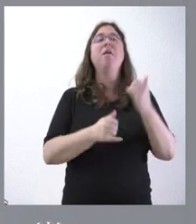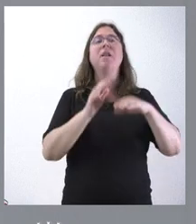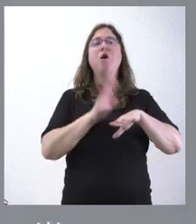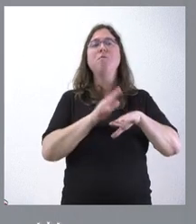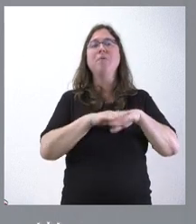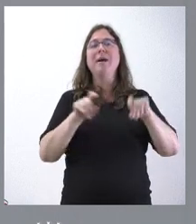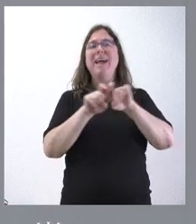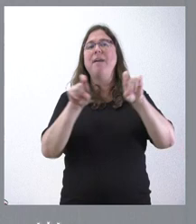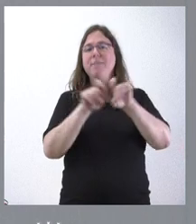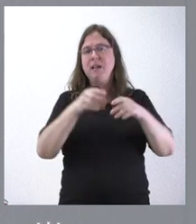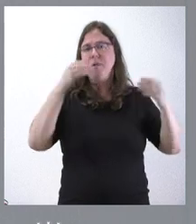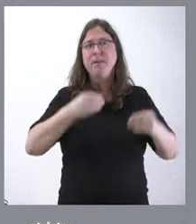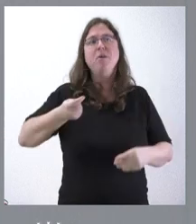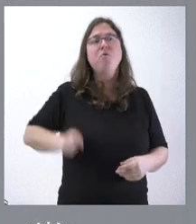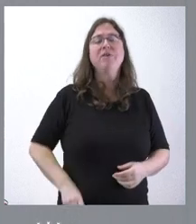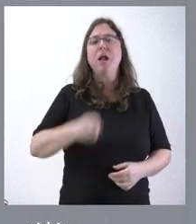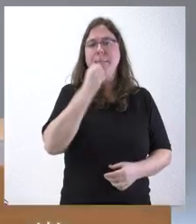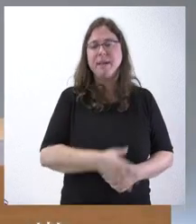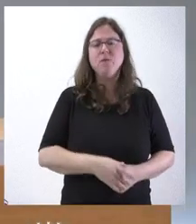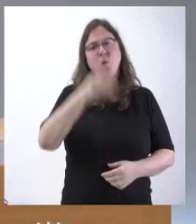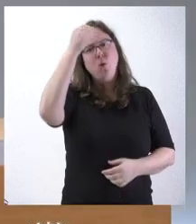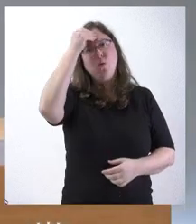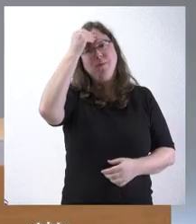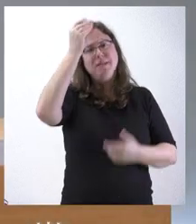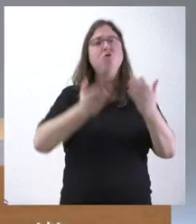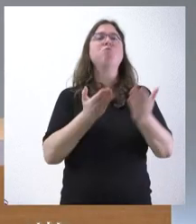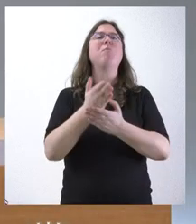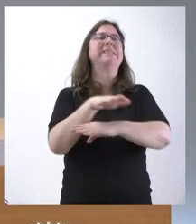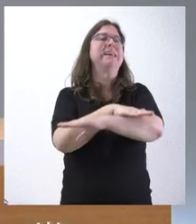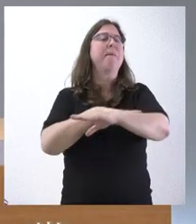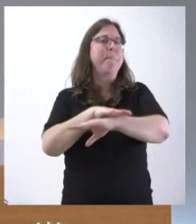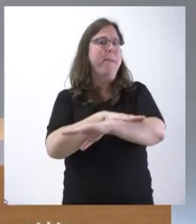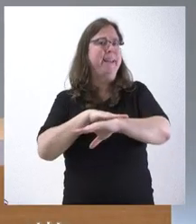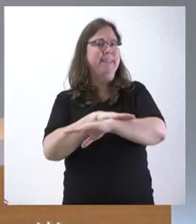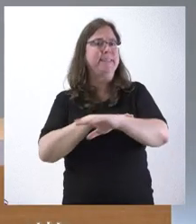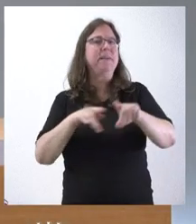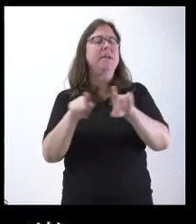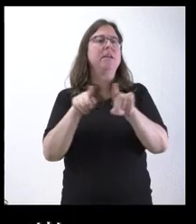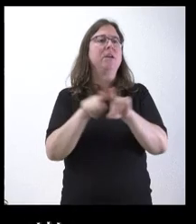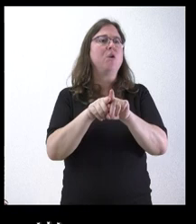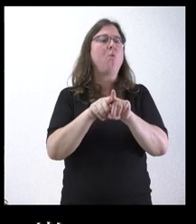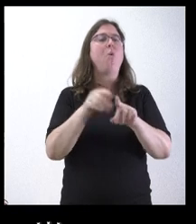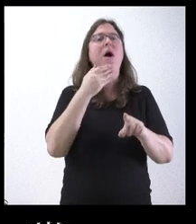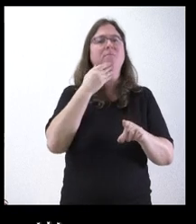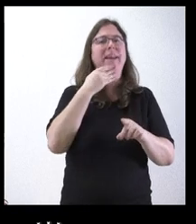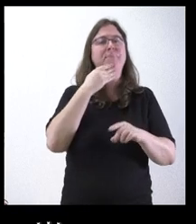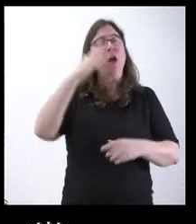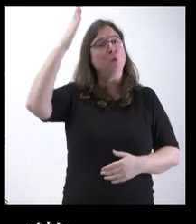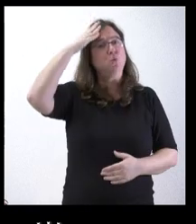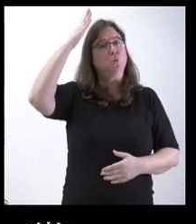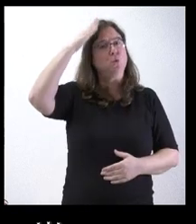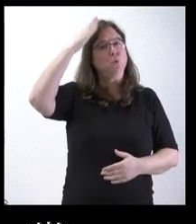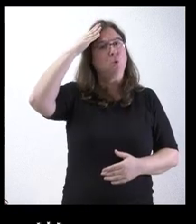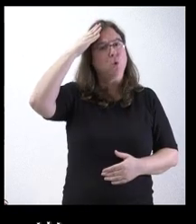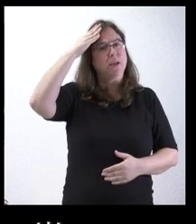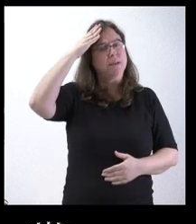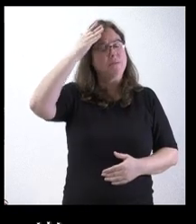empresas y buenos profesionales considera que la propuesta de la ministra de sanidad de reforzar eh las plazas de tutores que que dan a los